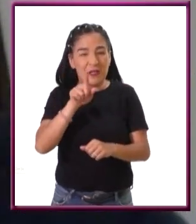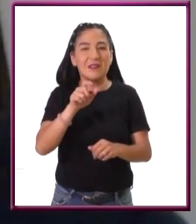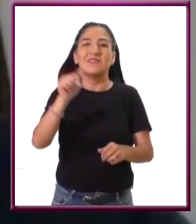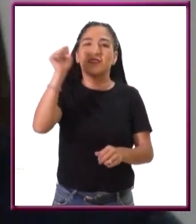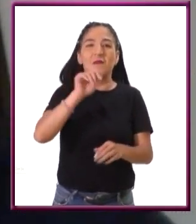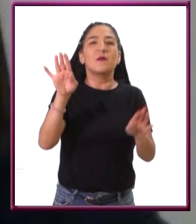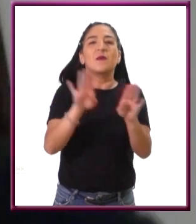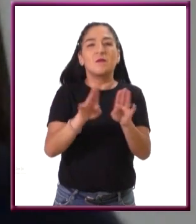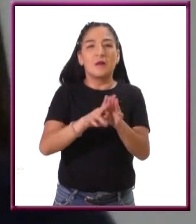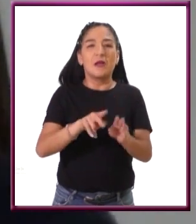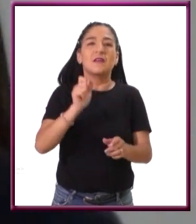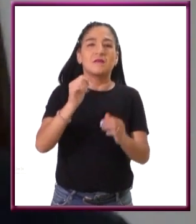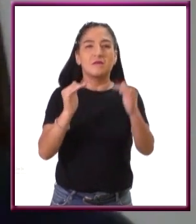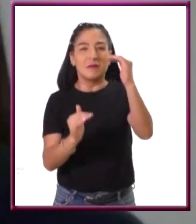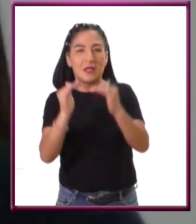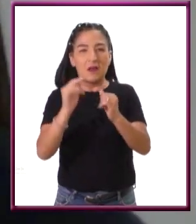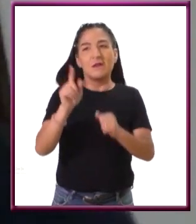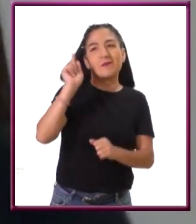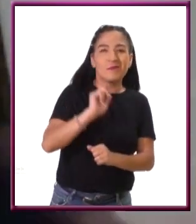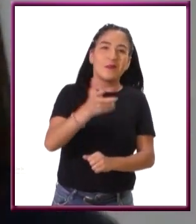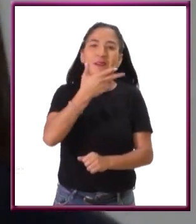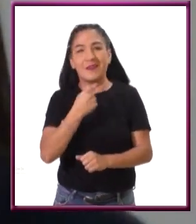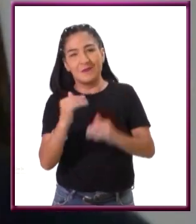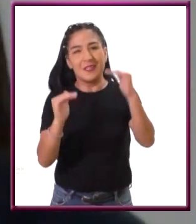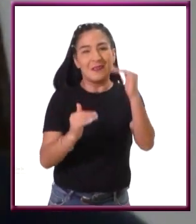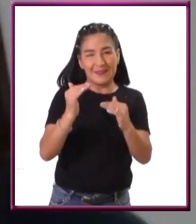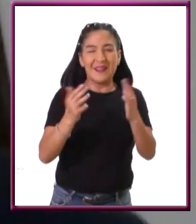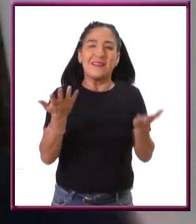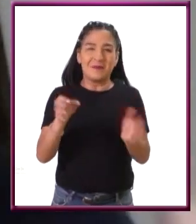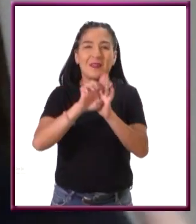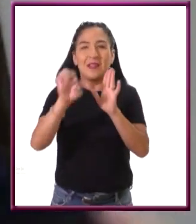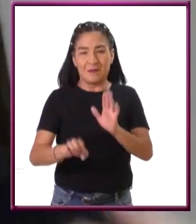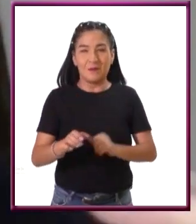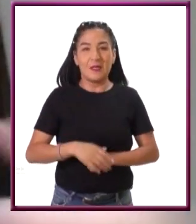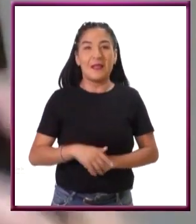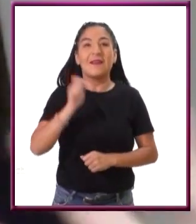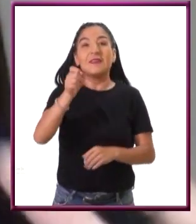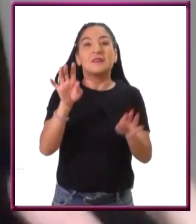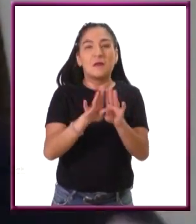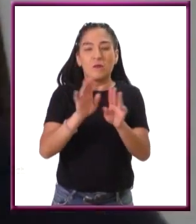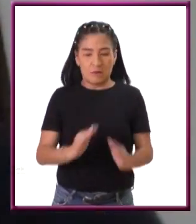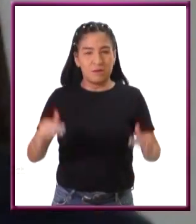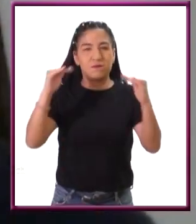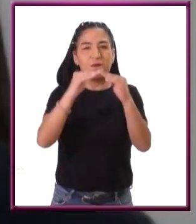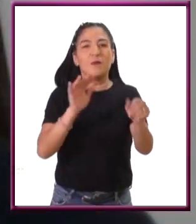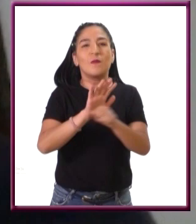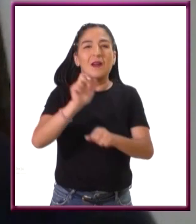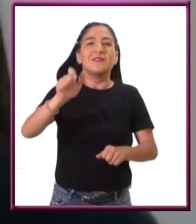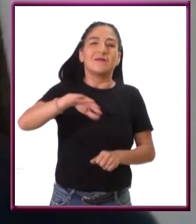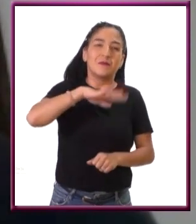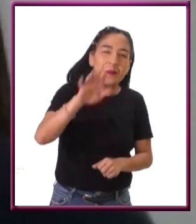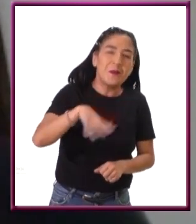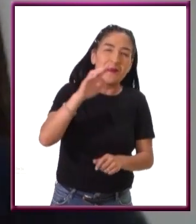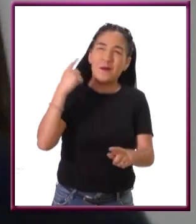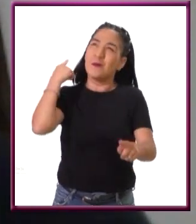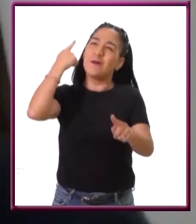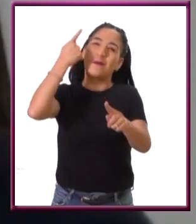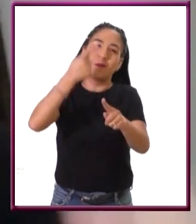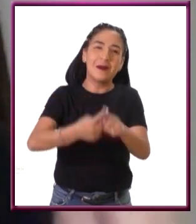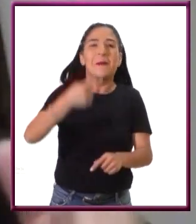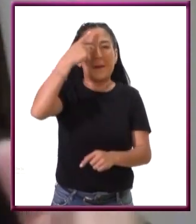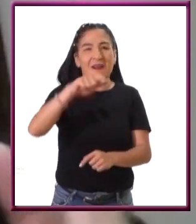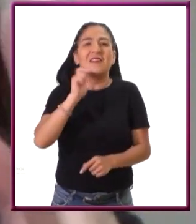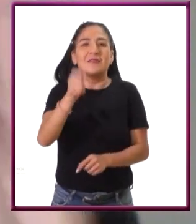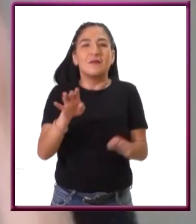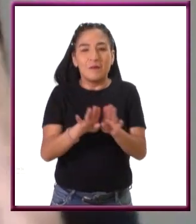ha plantado siempre entre igualdad entre hombres y mujeres. Es decir, la construcción de la igualdad que hemos buscado es